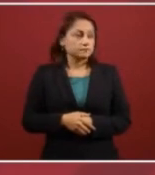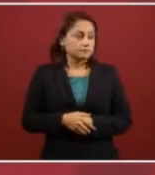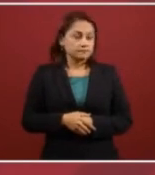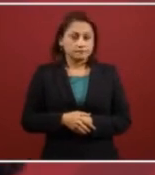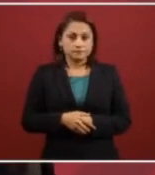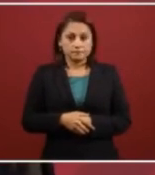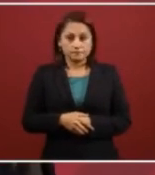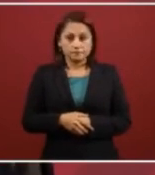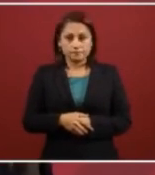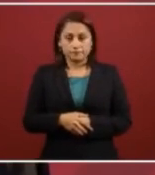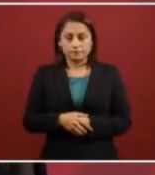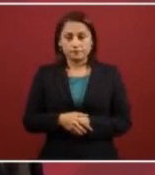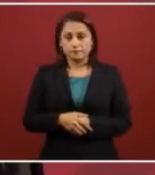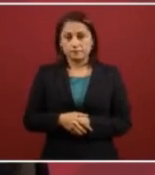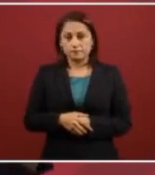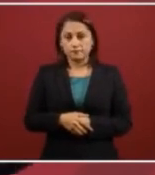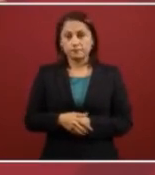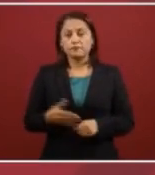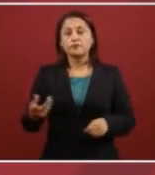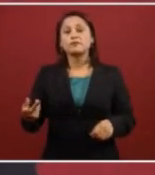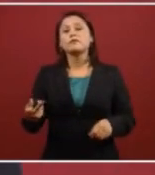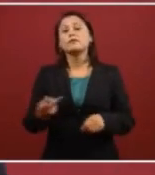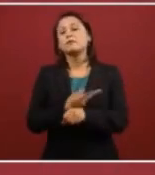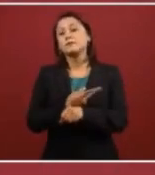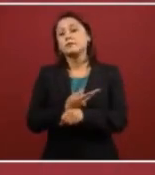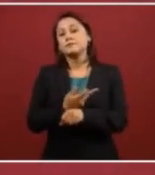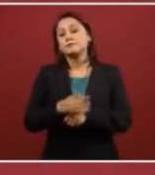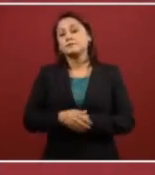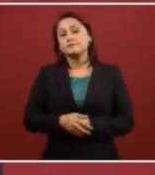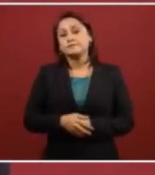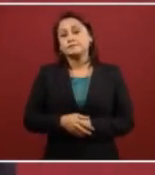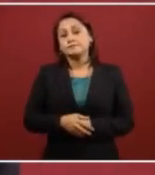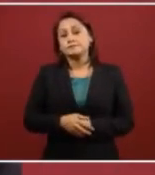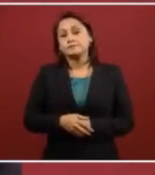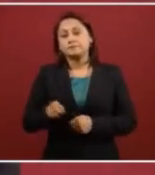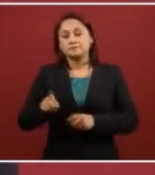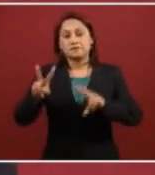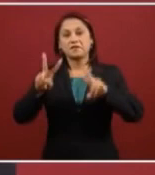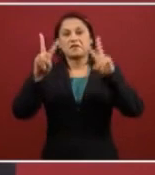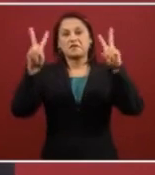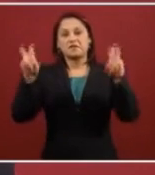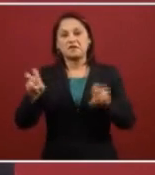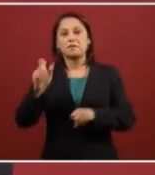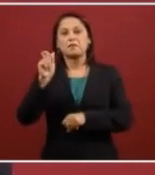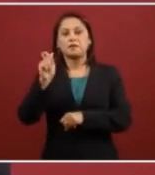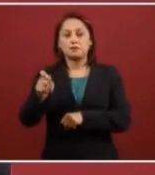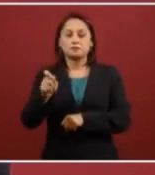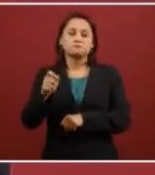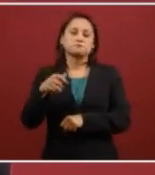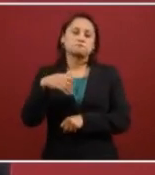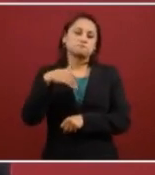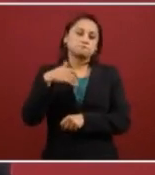Se trata de un asunto, it deals with a matter de fraude, of fraud